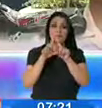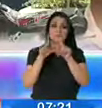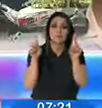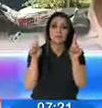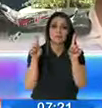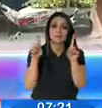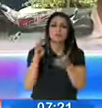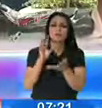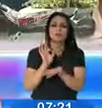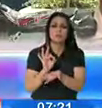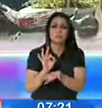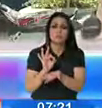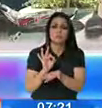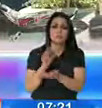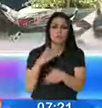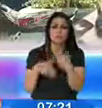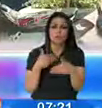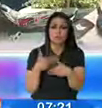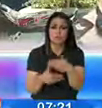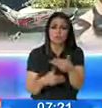de Fomento. Todo el proceso